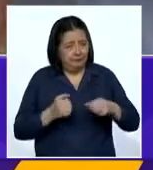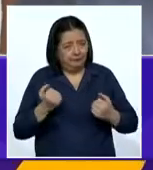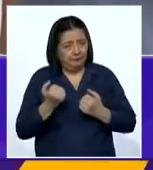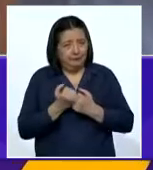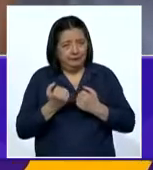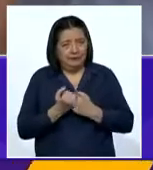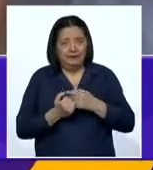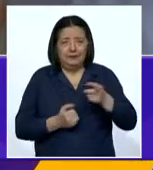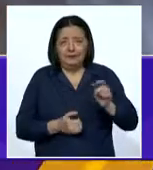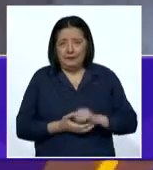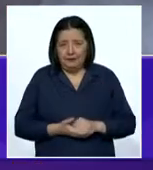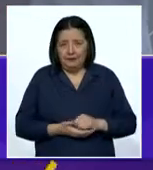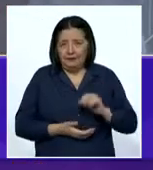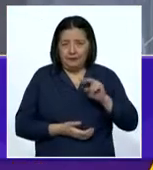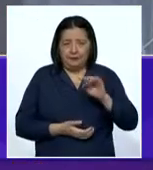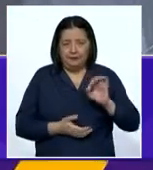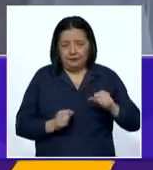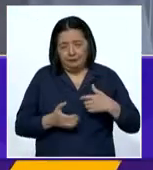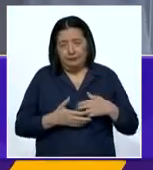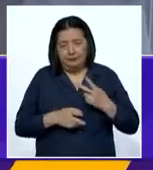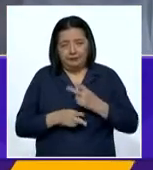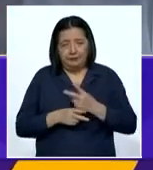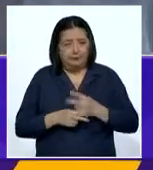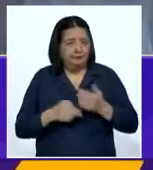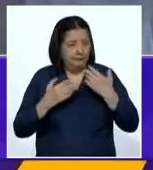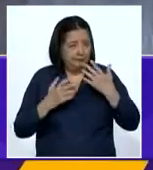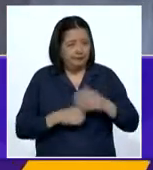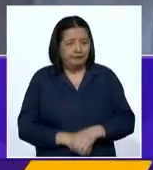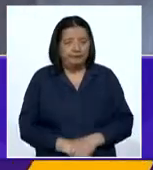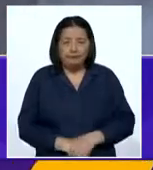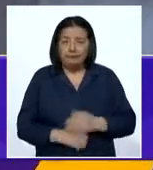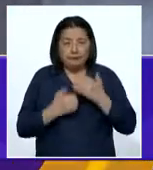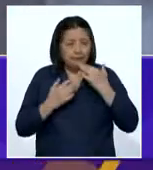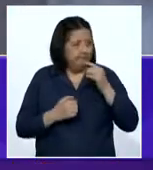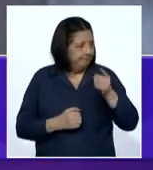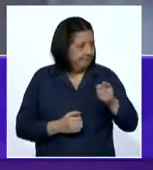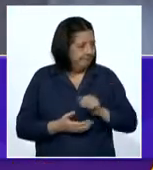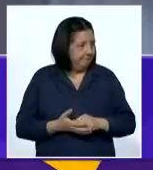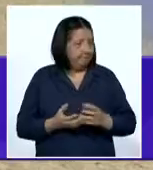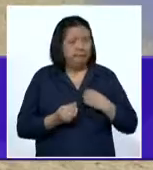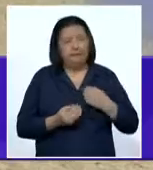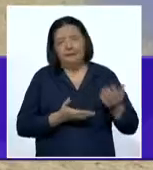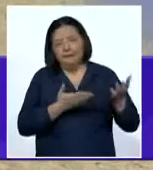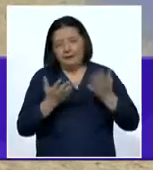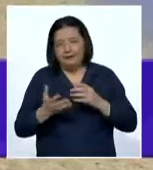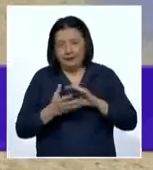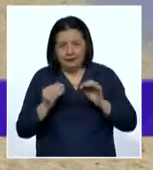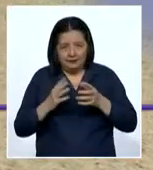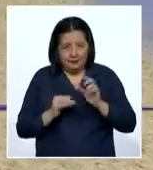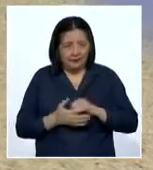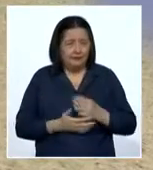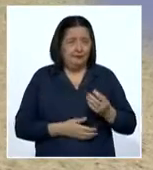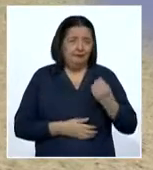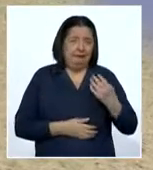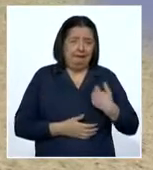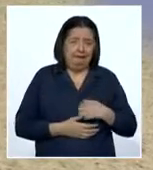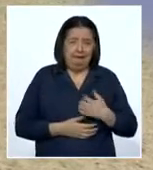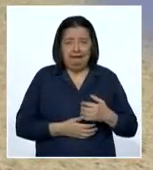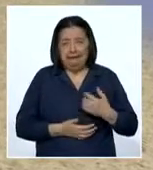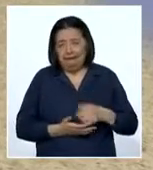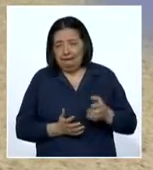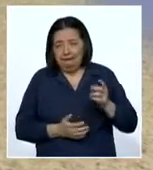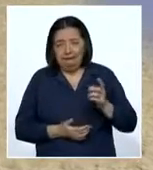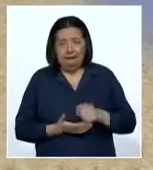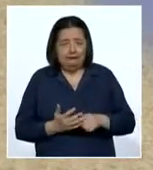también a Natsumi para que pueda mantenerlos. Gracias, Lore. No, gracias a ti, Leo. Gracias por traernos estas historias. Porque en medio de la